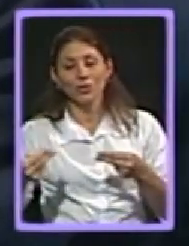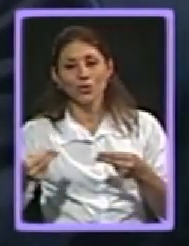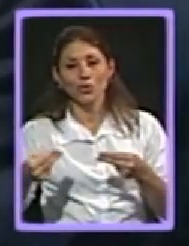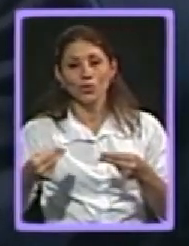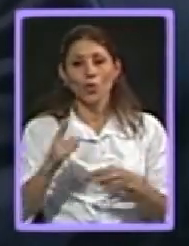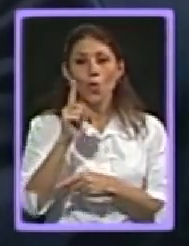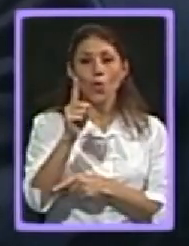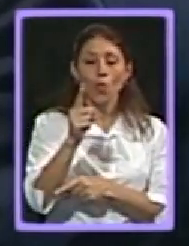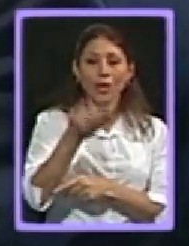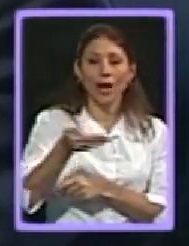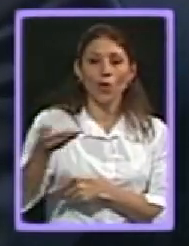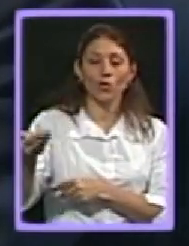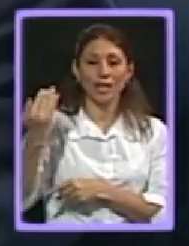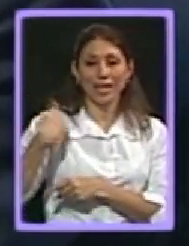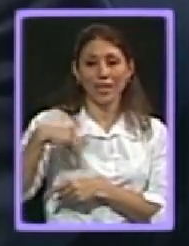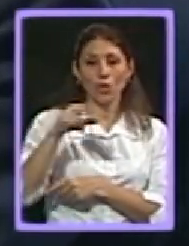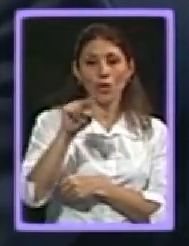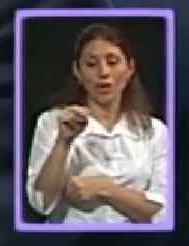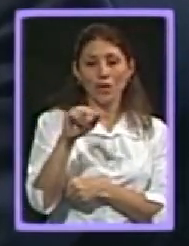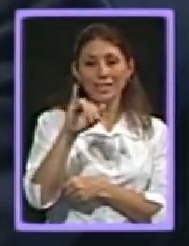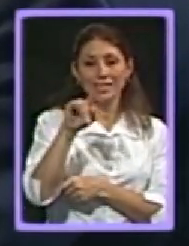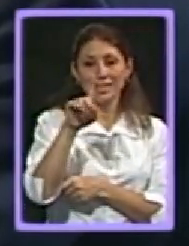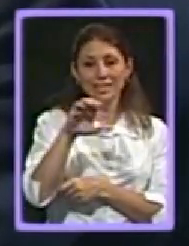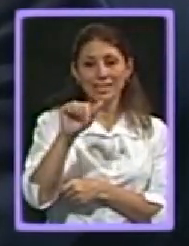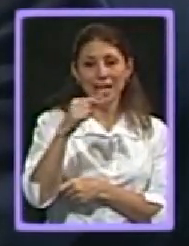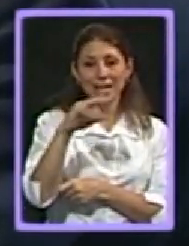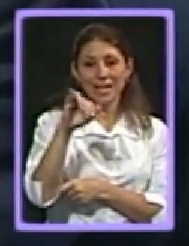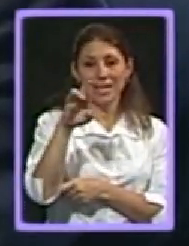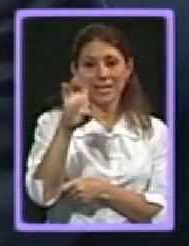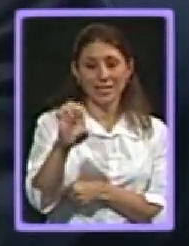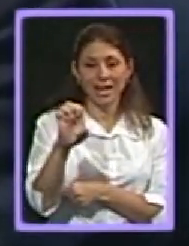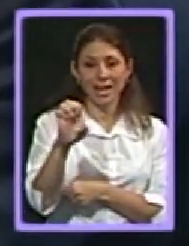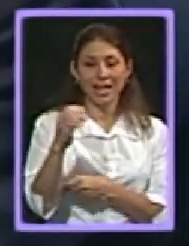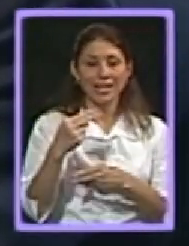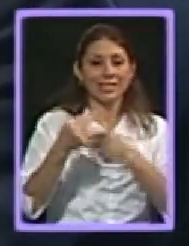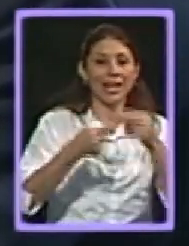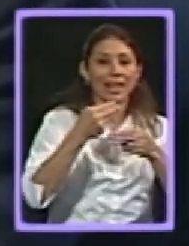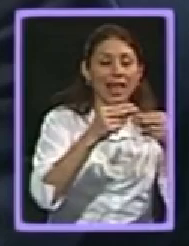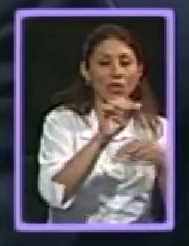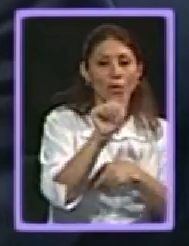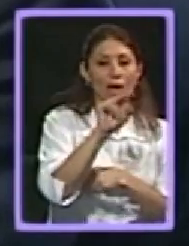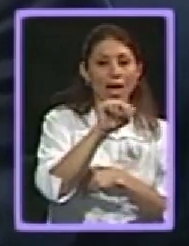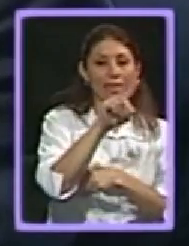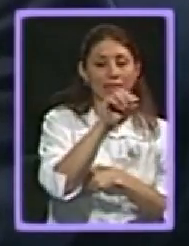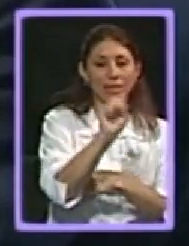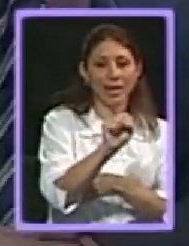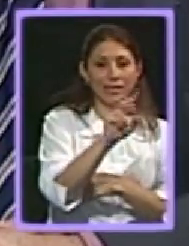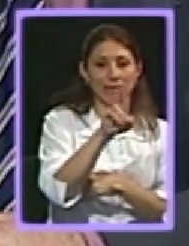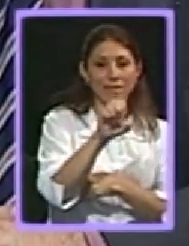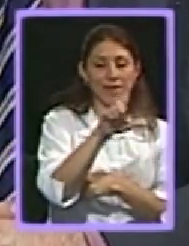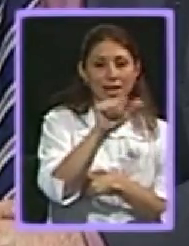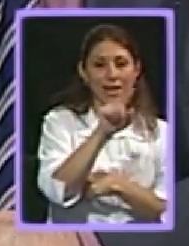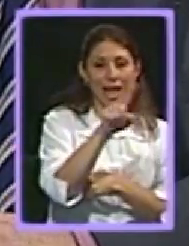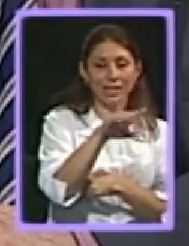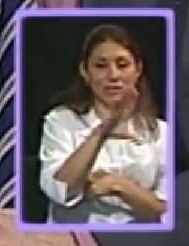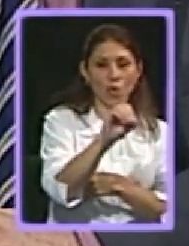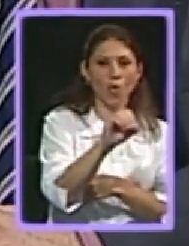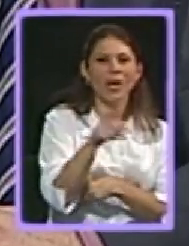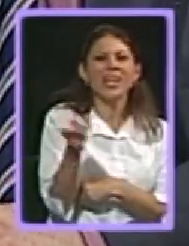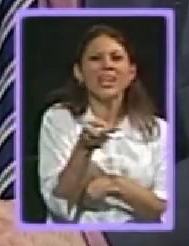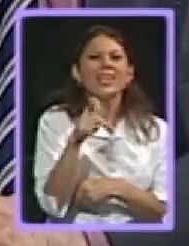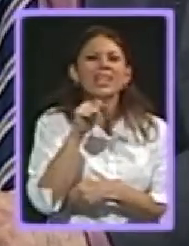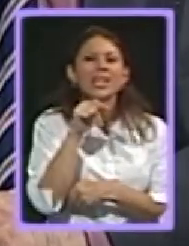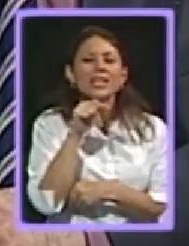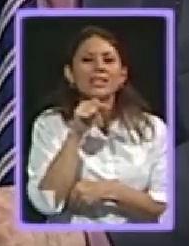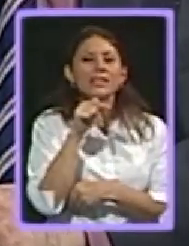don Nicolás Eizaguirre le está heredando a don Andrés Velasco, el ministro de Hacienda saliente y el ministro de Hacienda